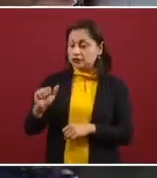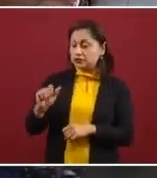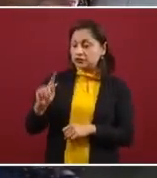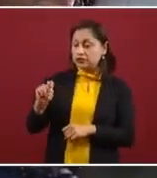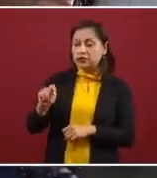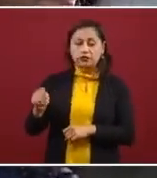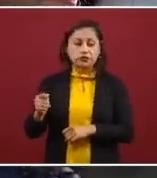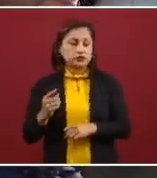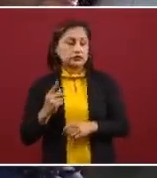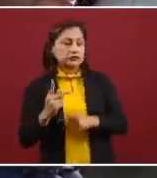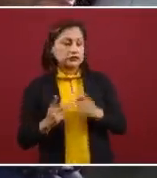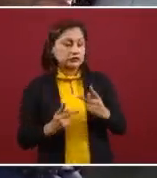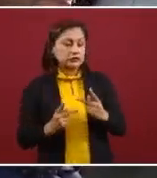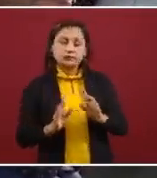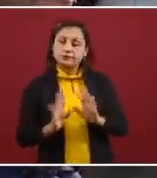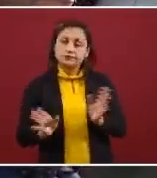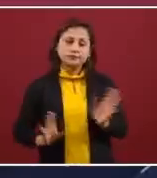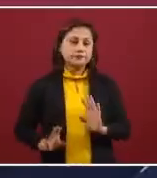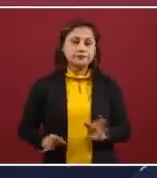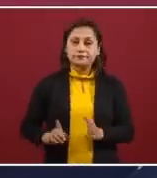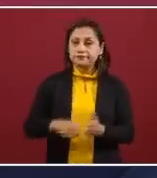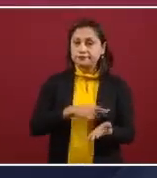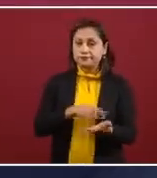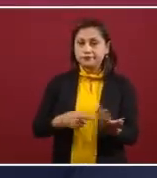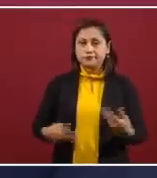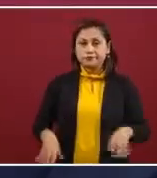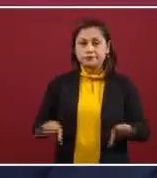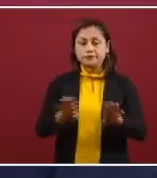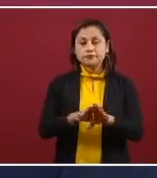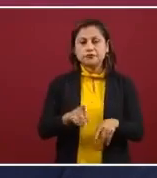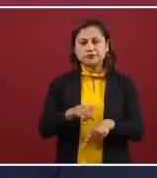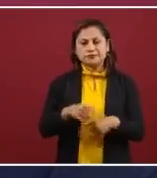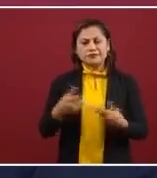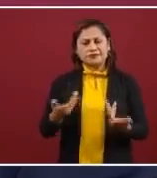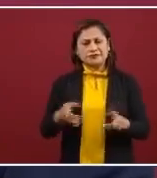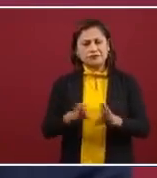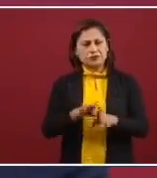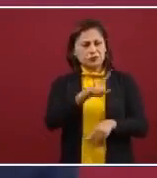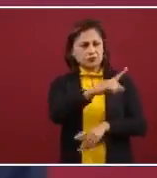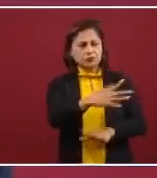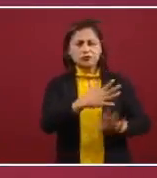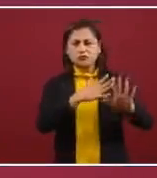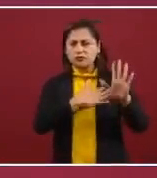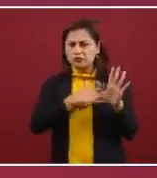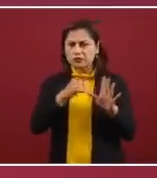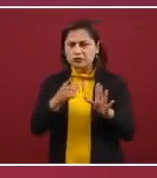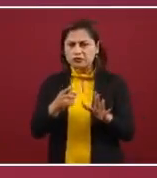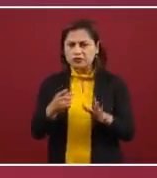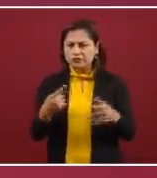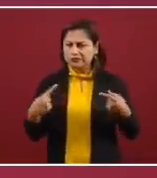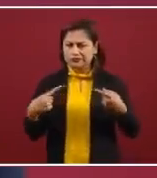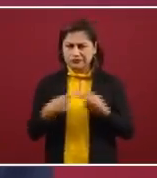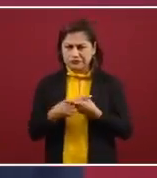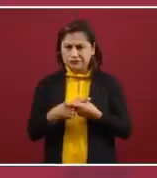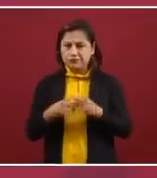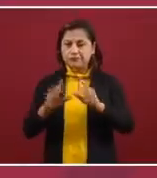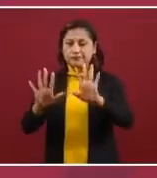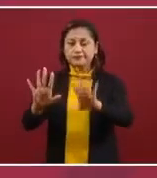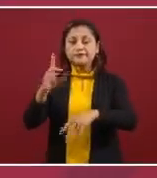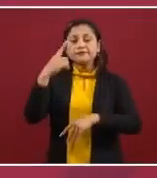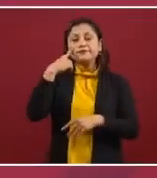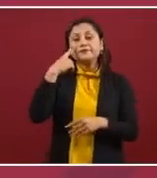fiscales por parte del SAT. ¿No es contradictorio con esta promesa pública que usted hizo? No, ¿qué pasó?